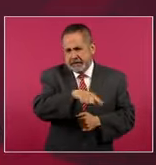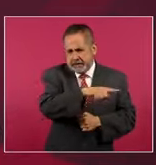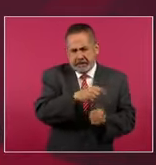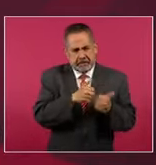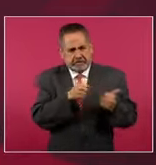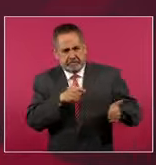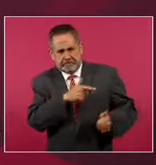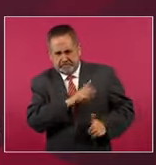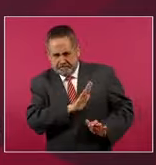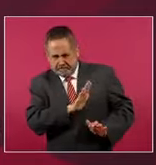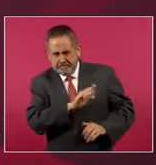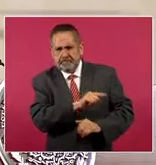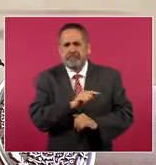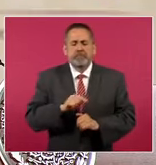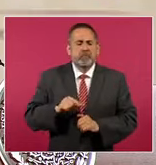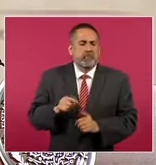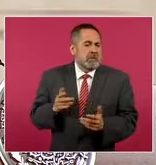autónoma.